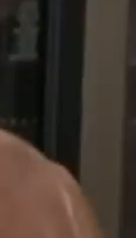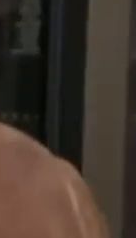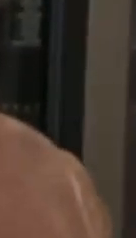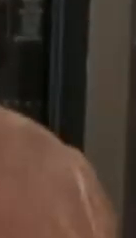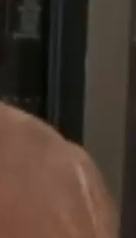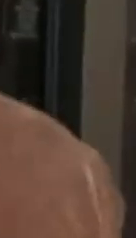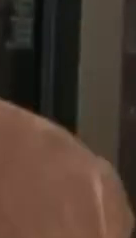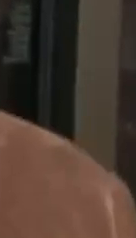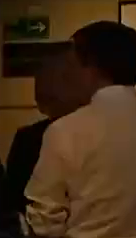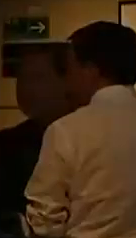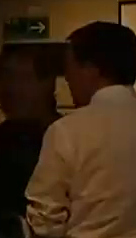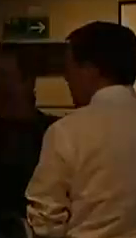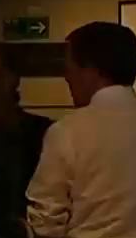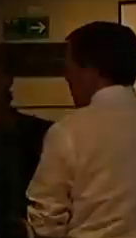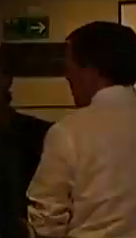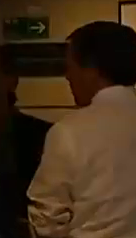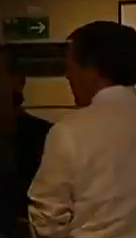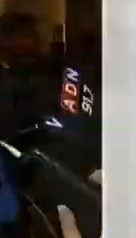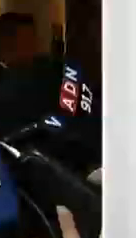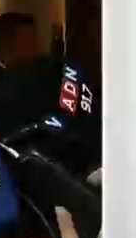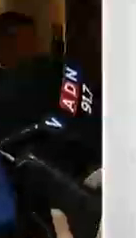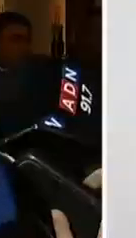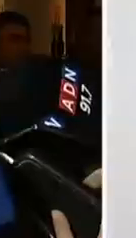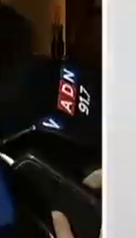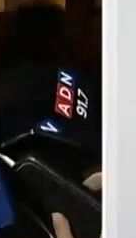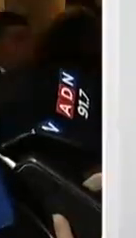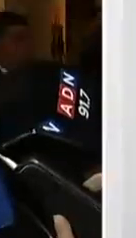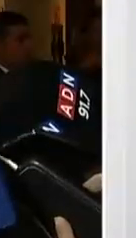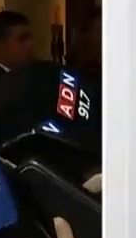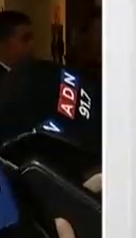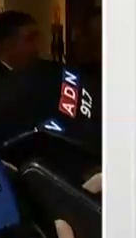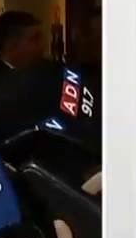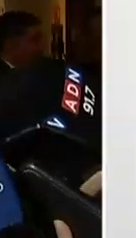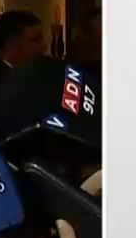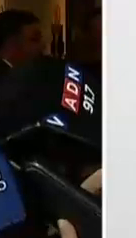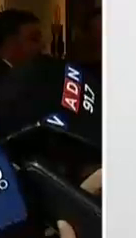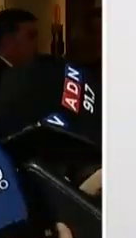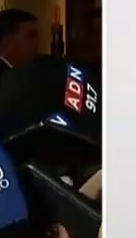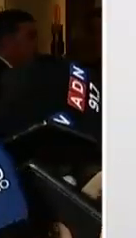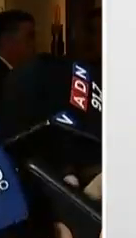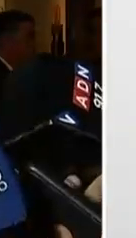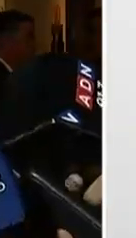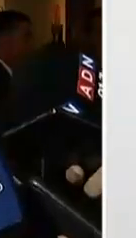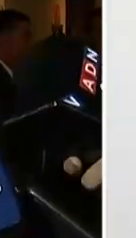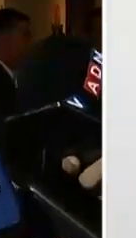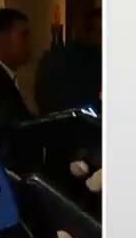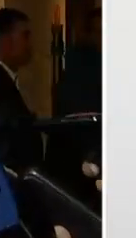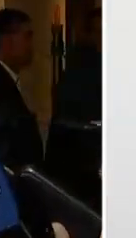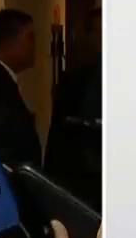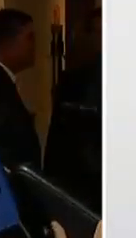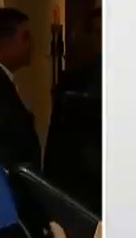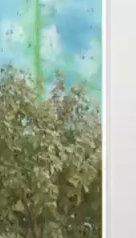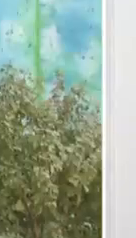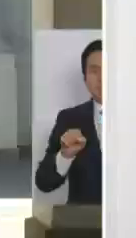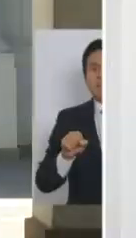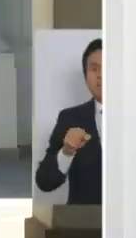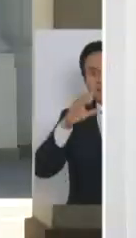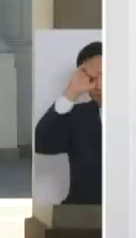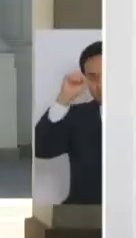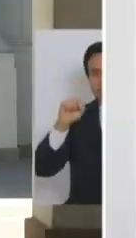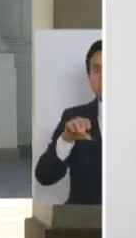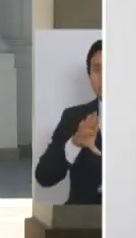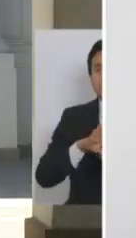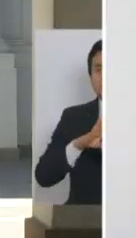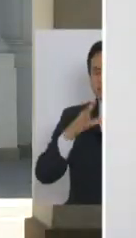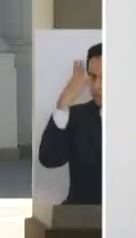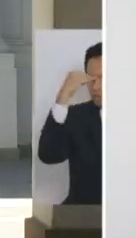a algunas voces críticas de la oposición se han sumado en los últimos días. Sin embargo, en las últimas horas, de parte